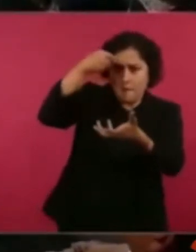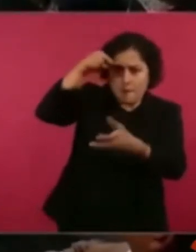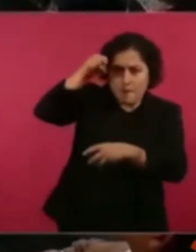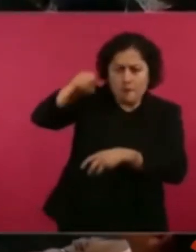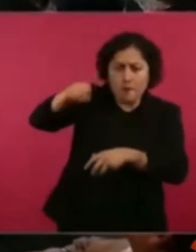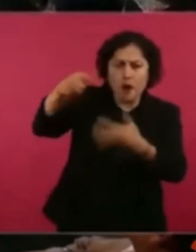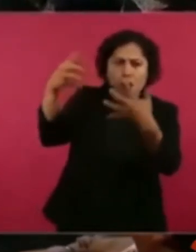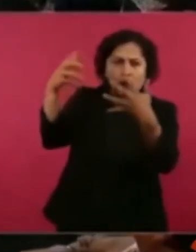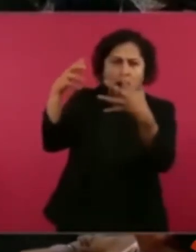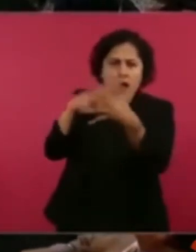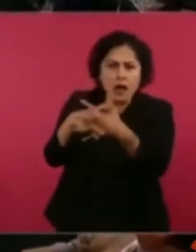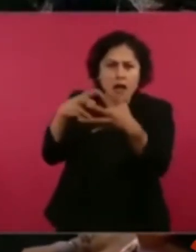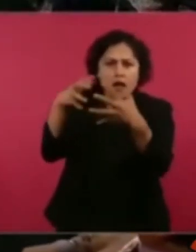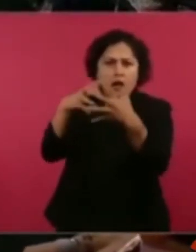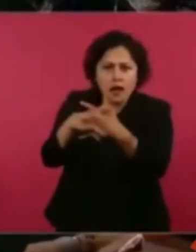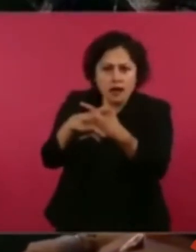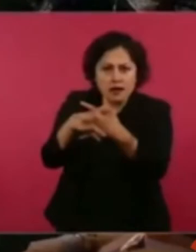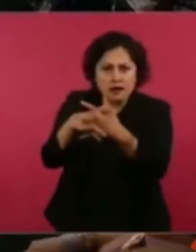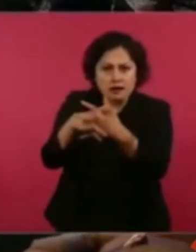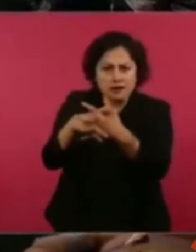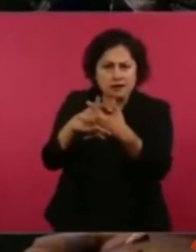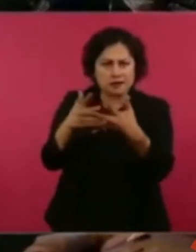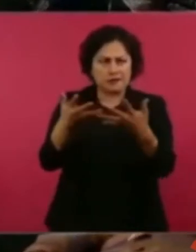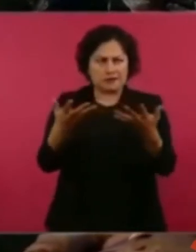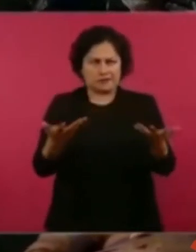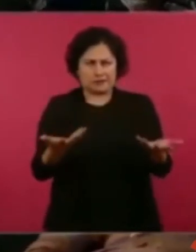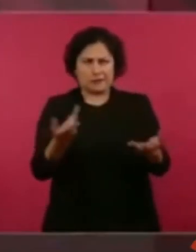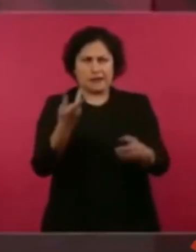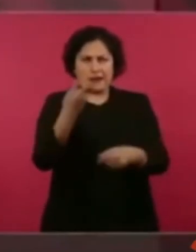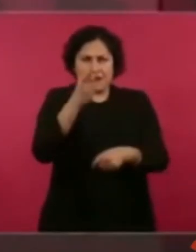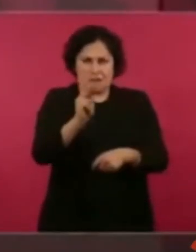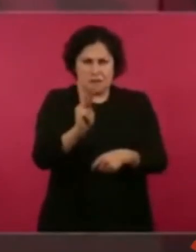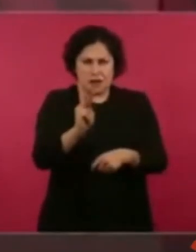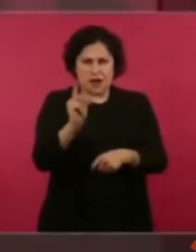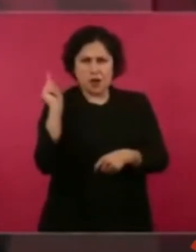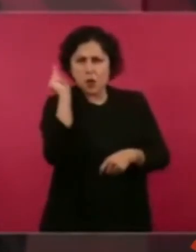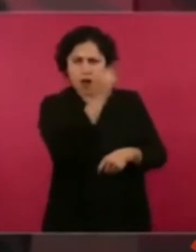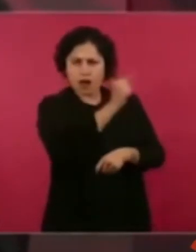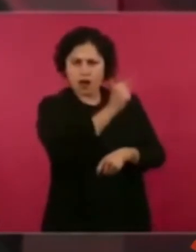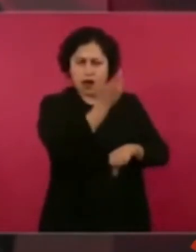destinan fondos, recursos para atender a sus jóvenes